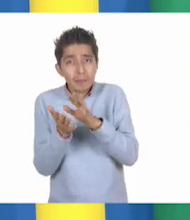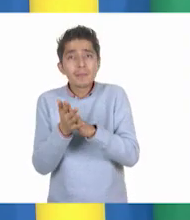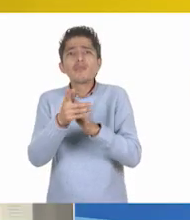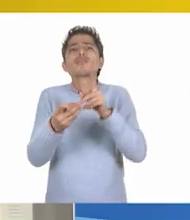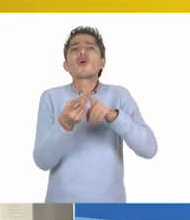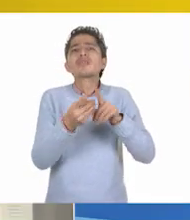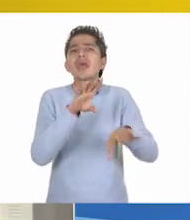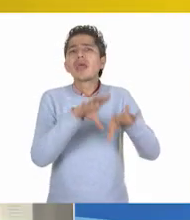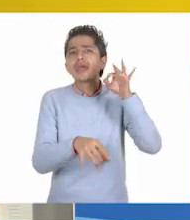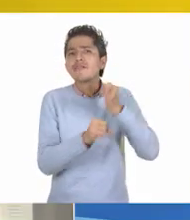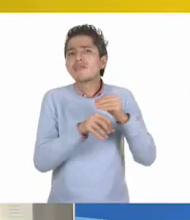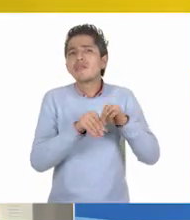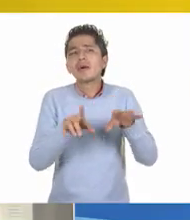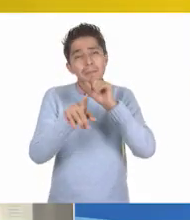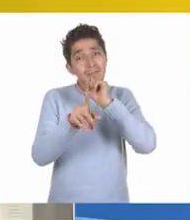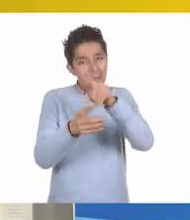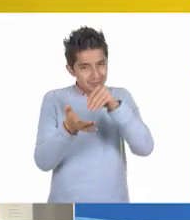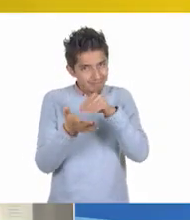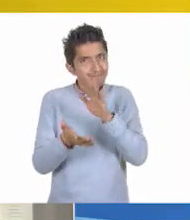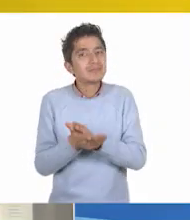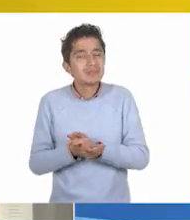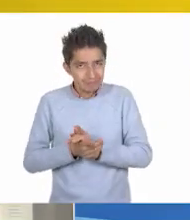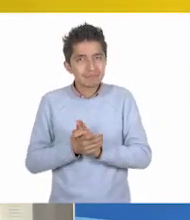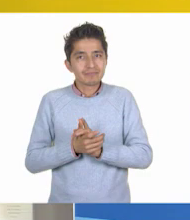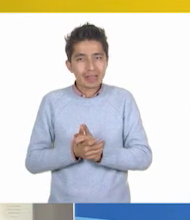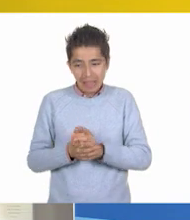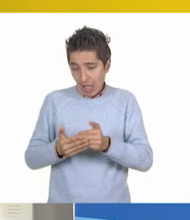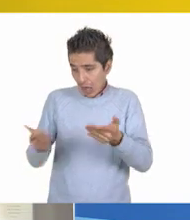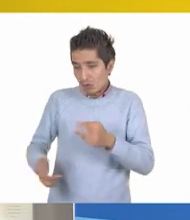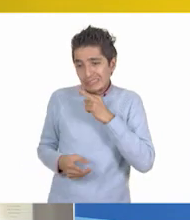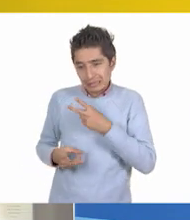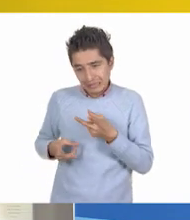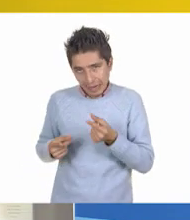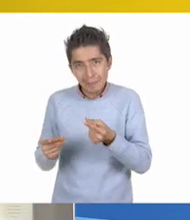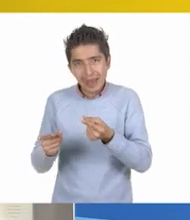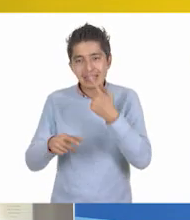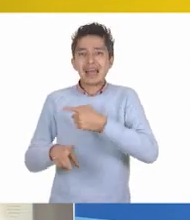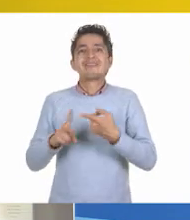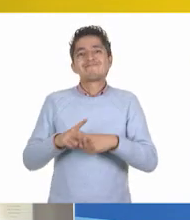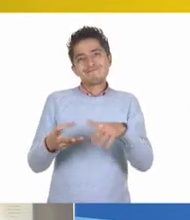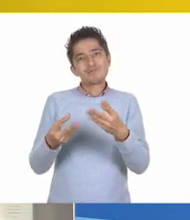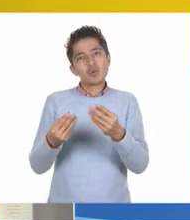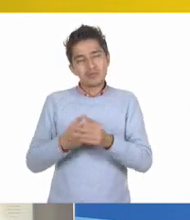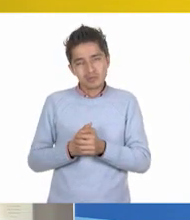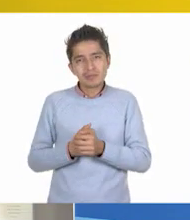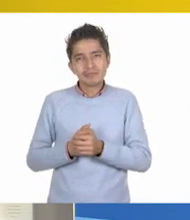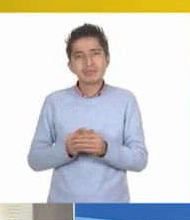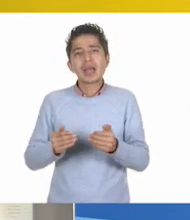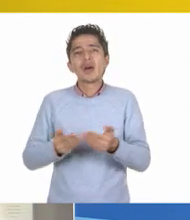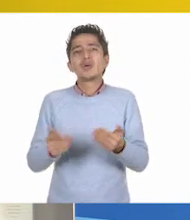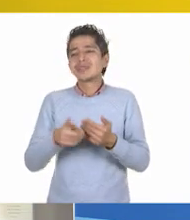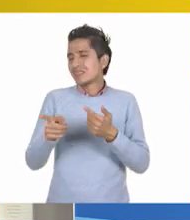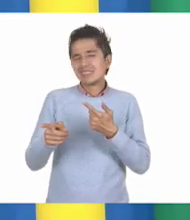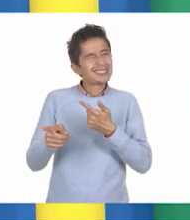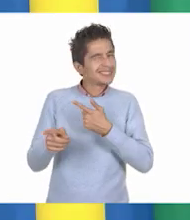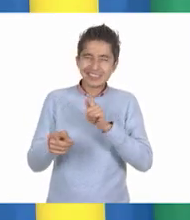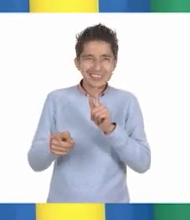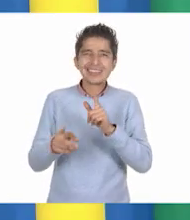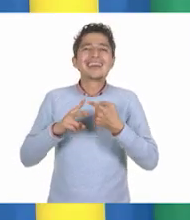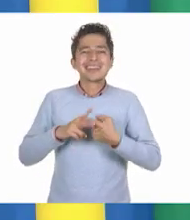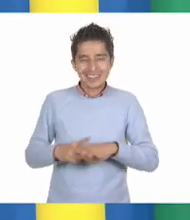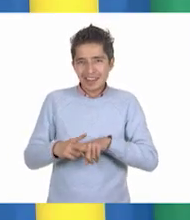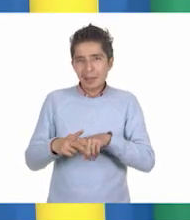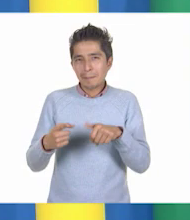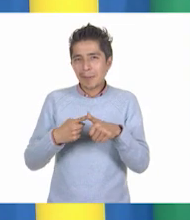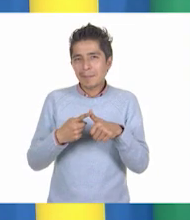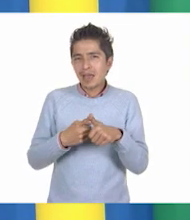olvide. Pues démonos prisa, porque hoy tenemos mucho por hacer. Iniciaremos con la parte que menos te gusta, María. Con